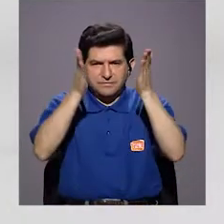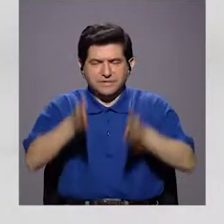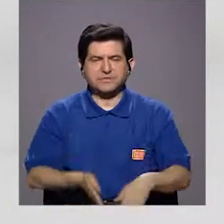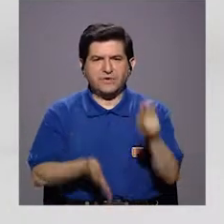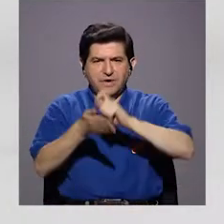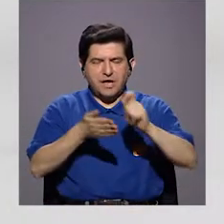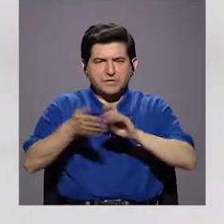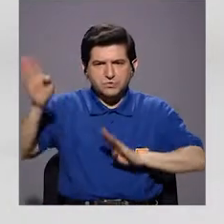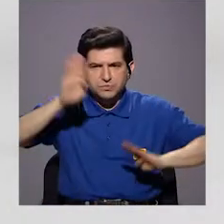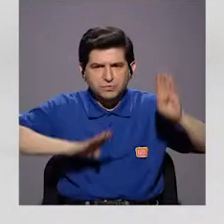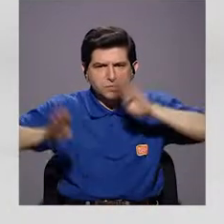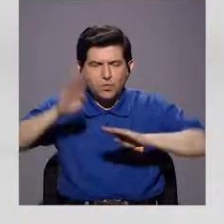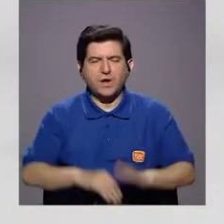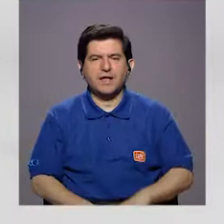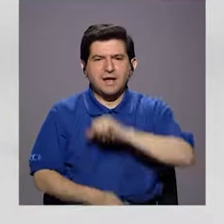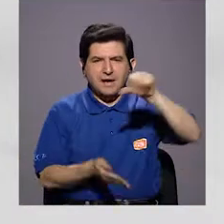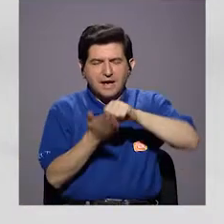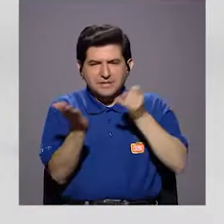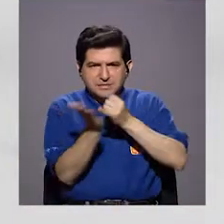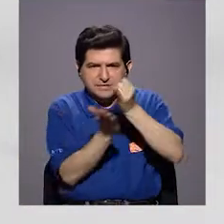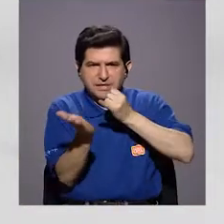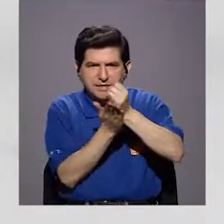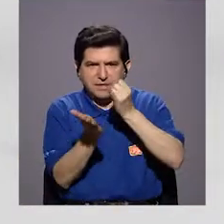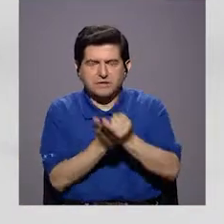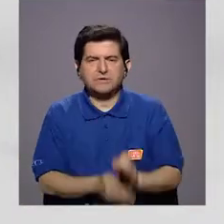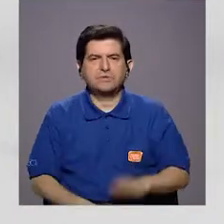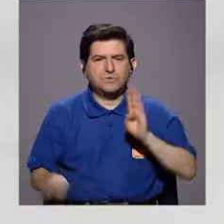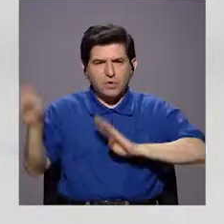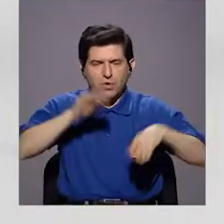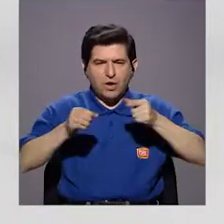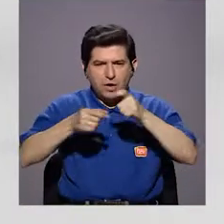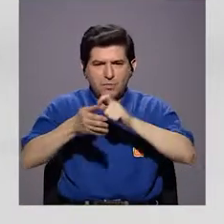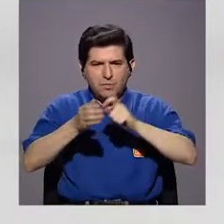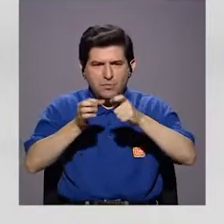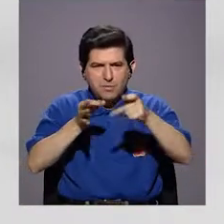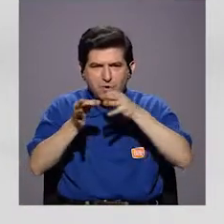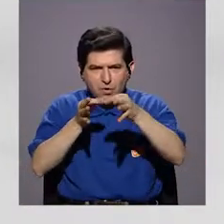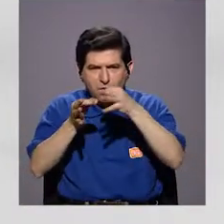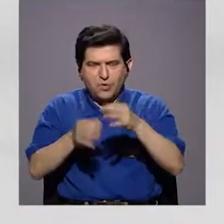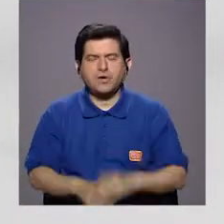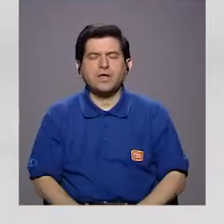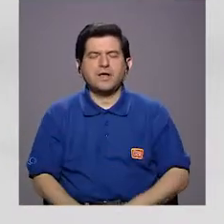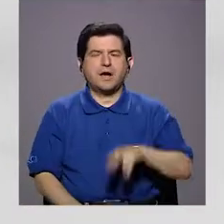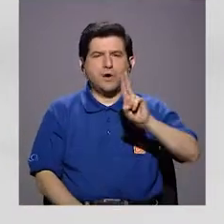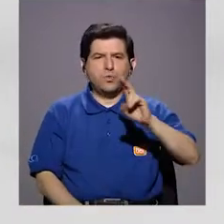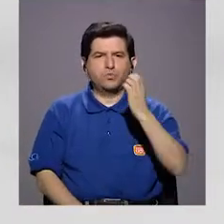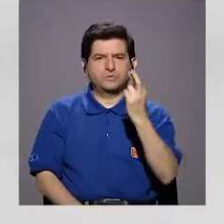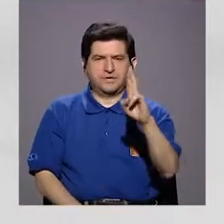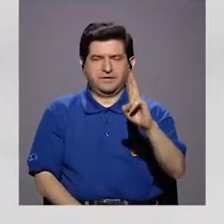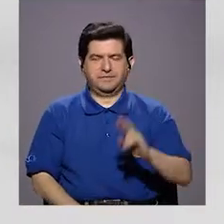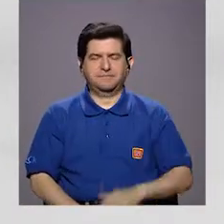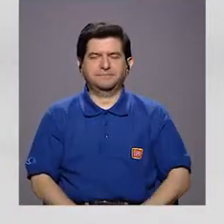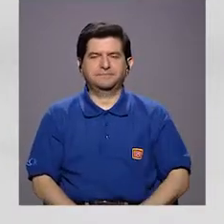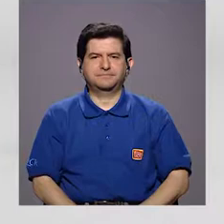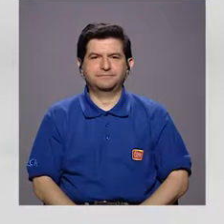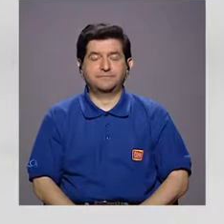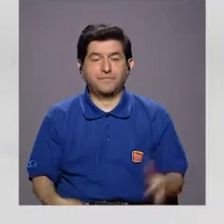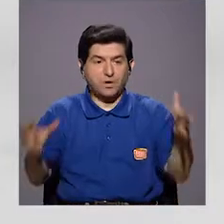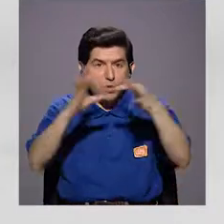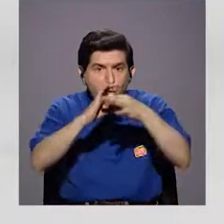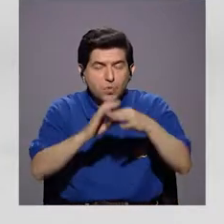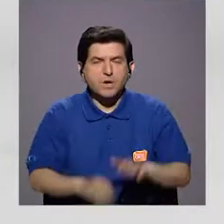de la escuela de biología y del centro de investigación en biología celular y molecular de la universidad de costa rica